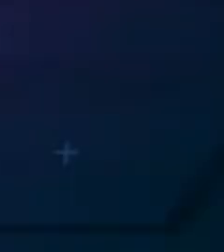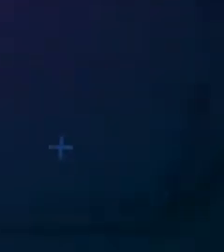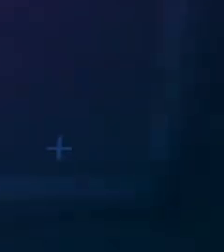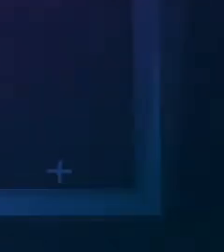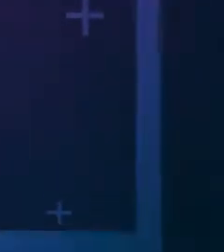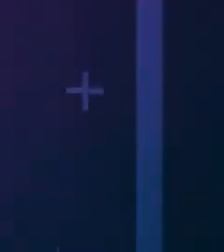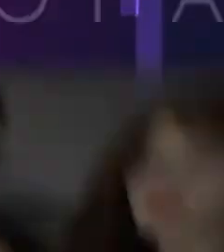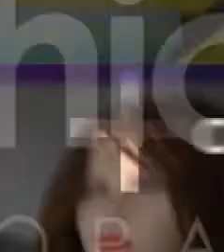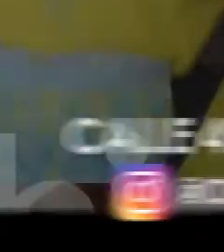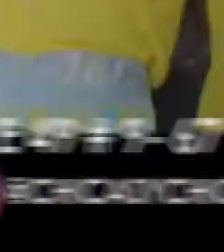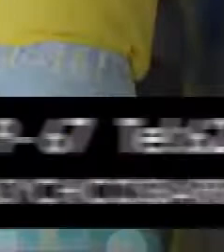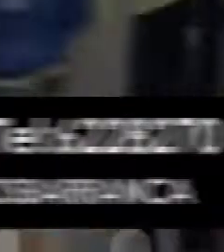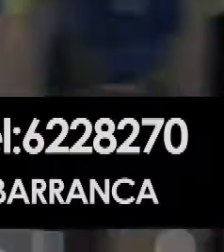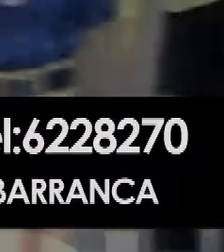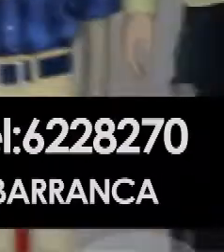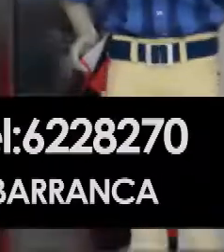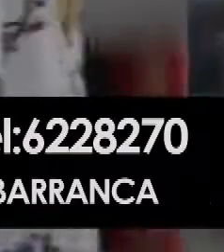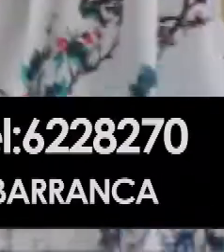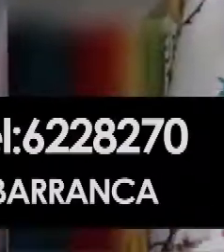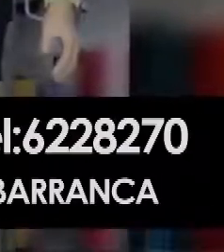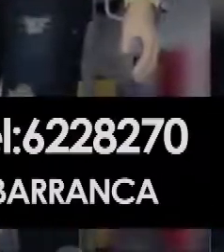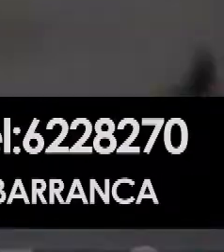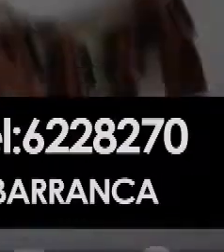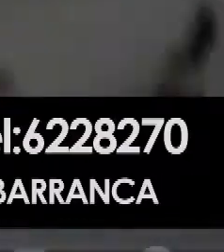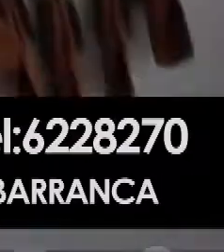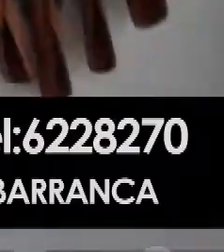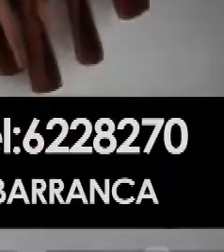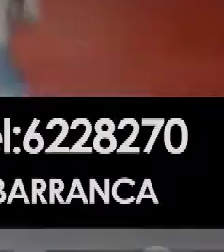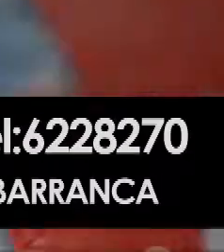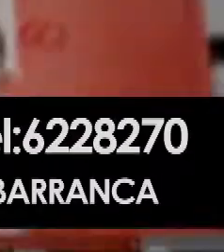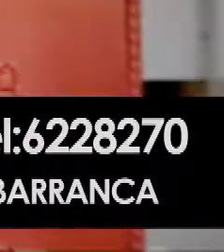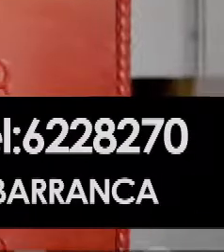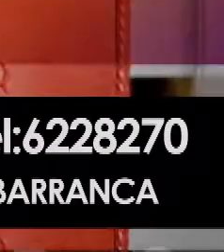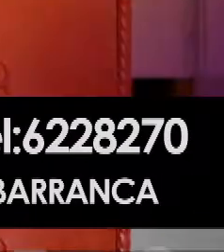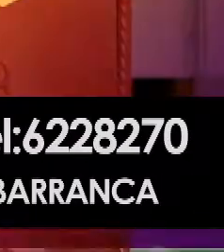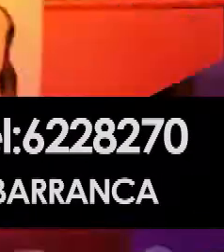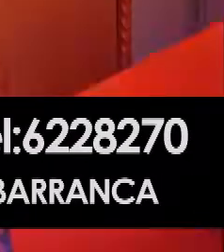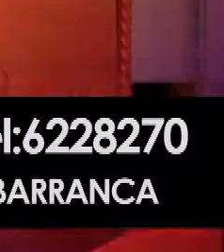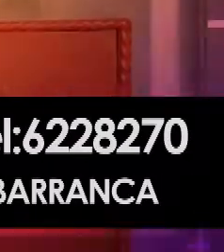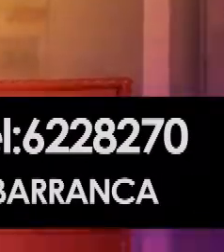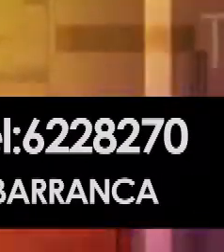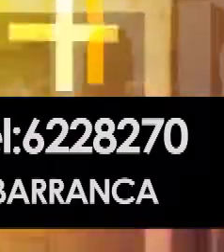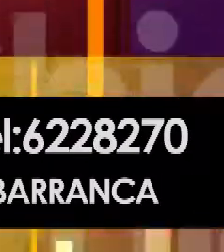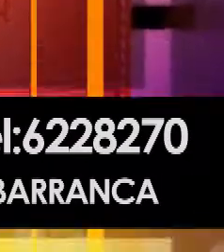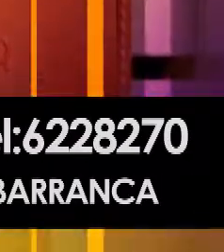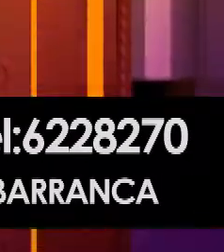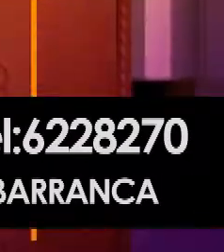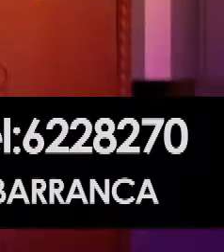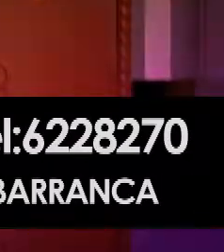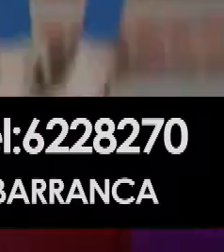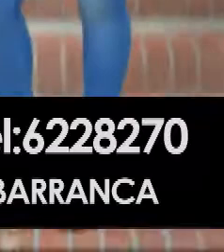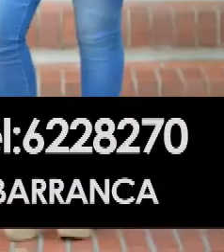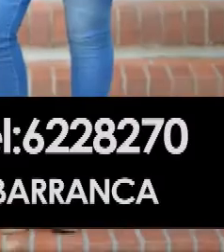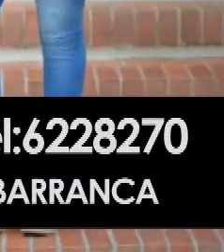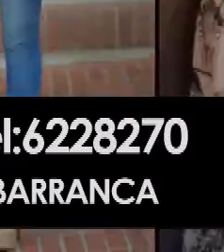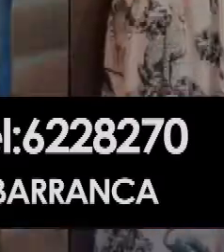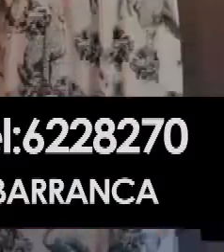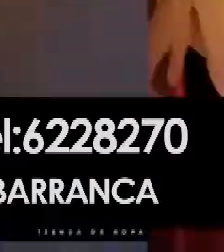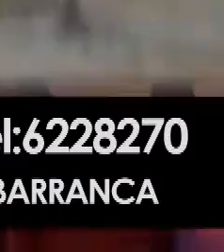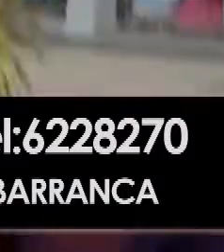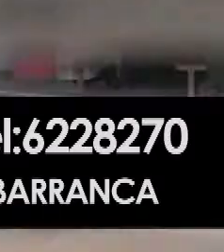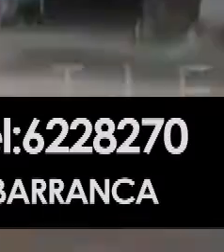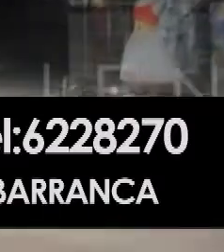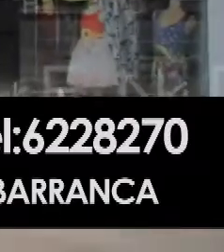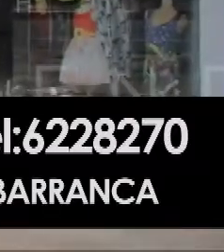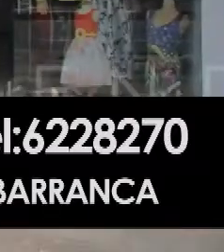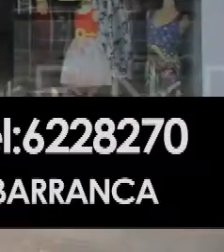En Chicas y Chicos, tienda de ropa, tenemos una amplia variedad de prendas exclusivas para damas, caballeros, niñas y niños, excelentes precios